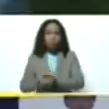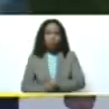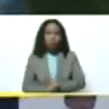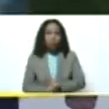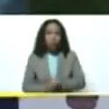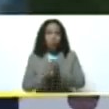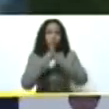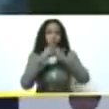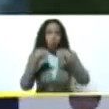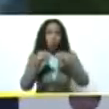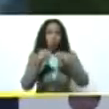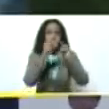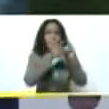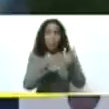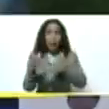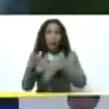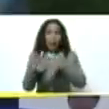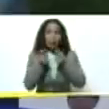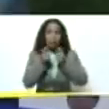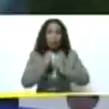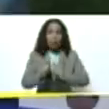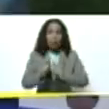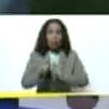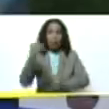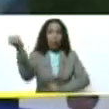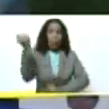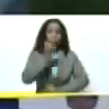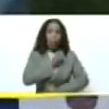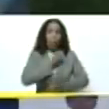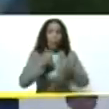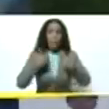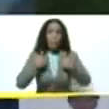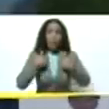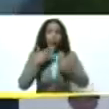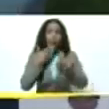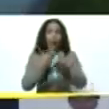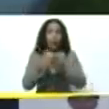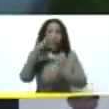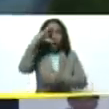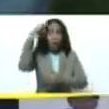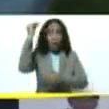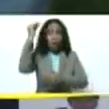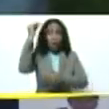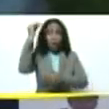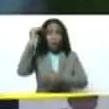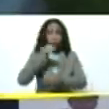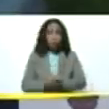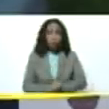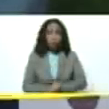todos los planes para intentar asesinarme. Gracias a Dios y a la Virgen,